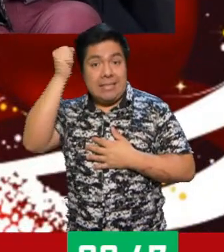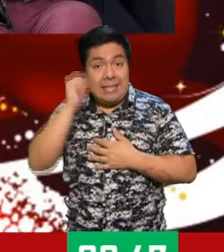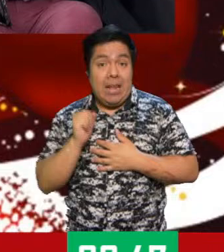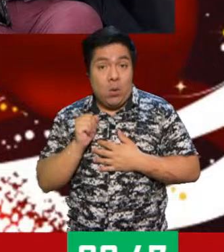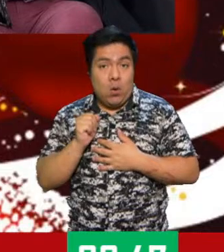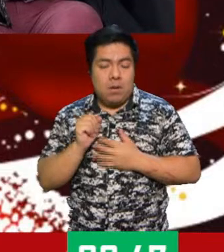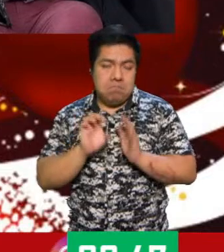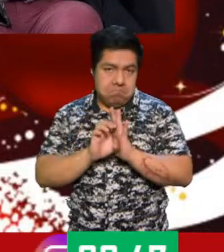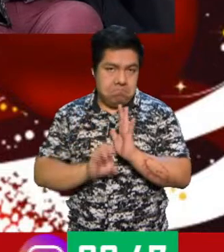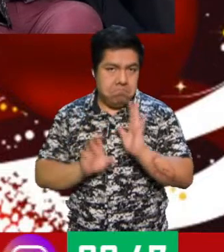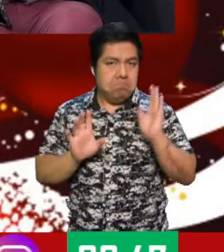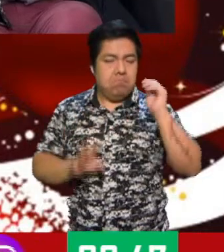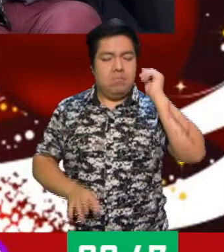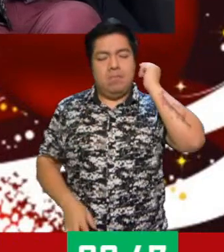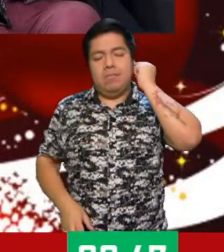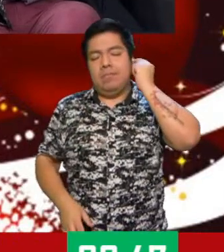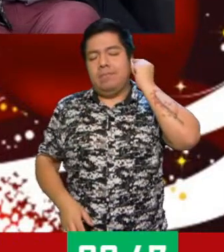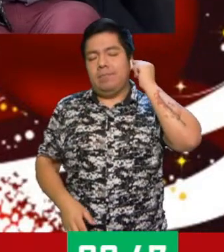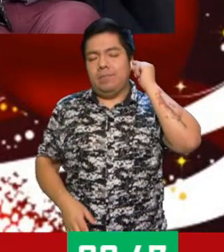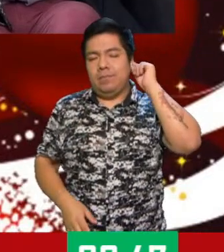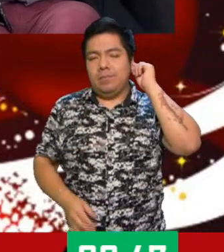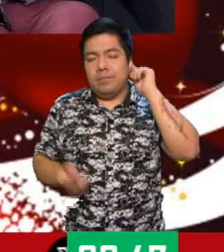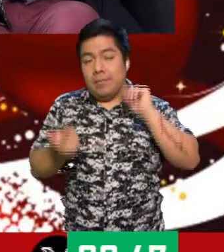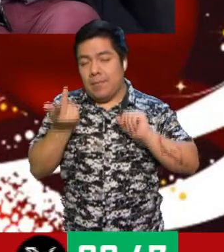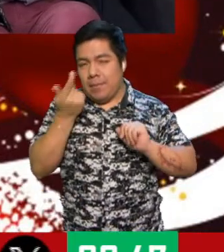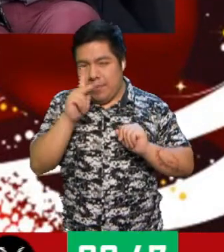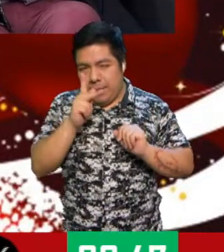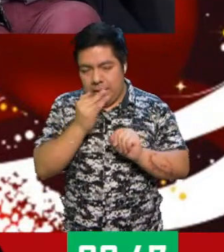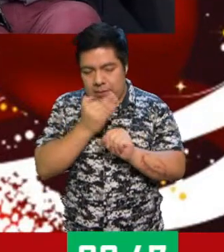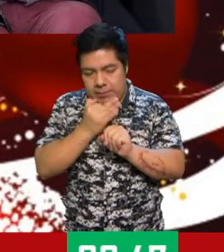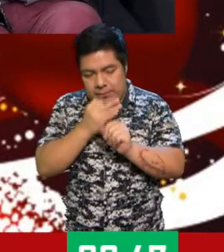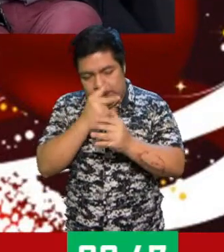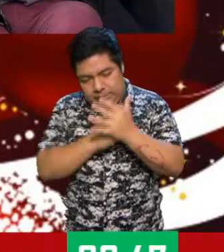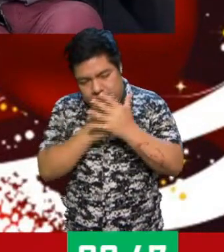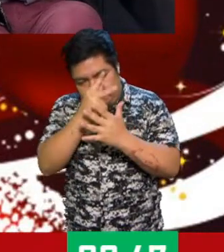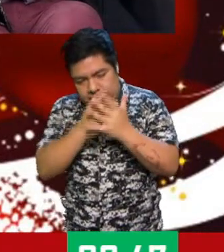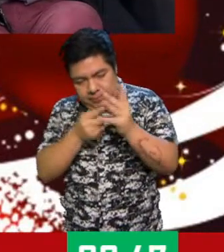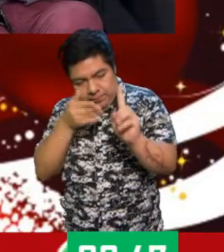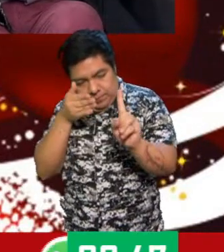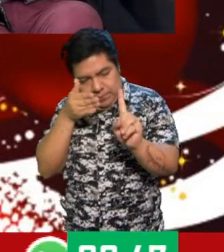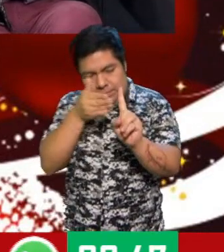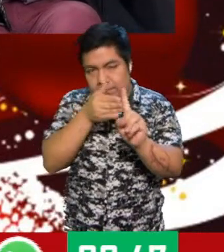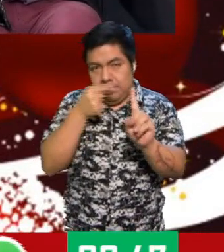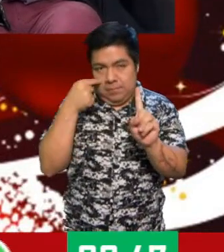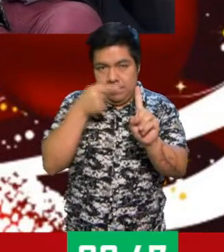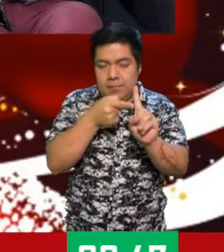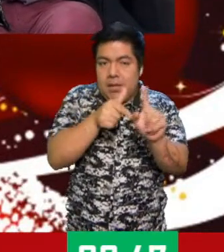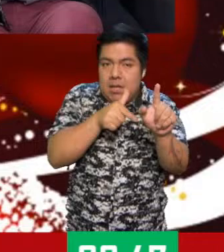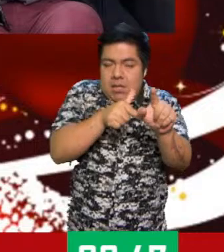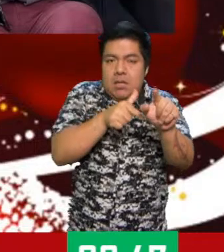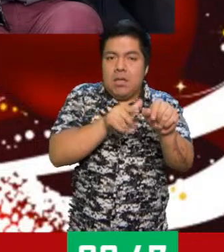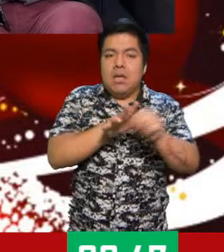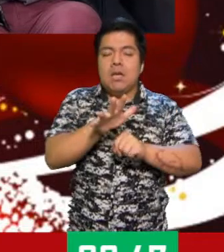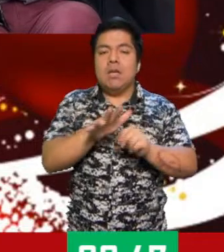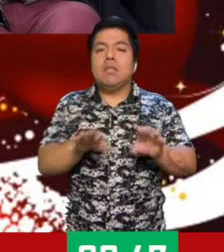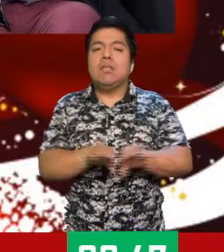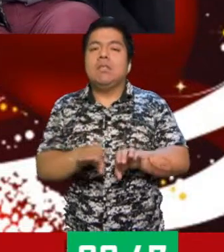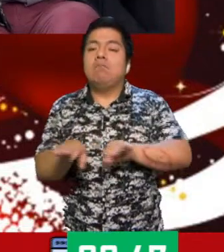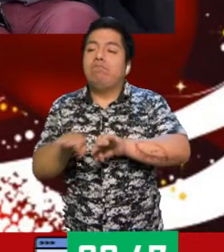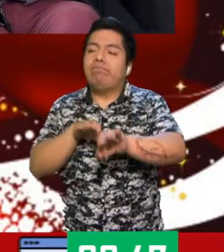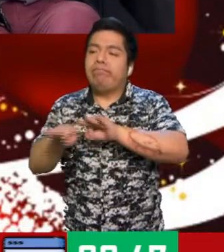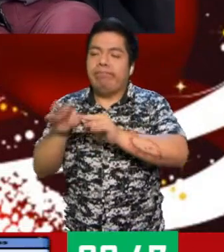por ejemplo, ¿no? Pero la estrategia a seguir es precisamente a partir de una labor